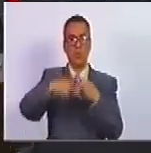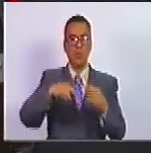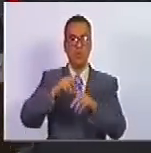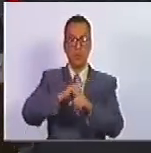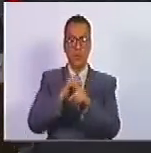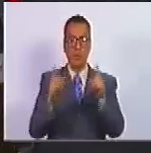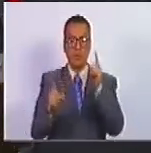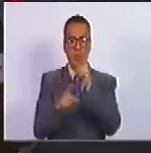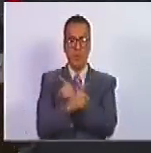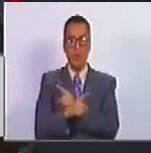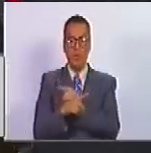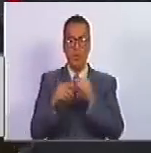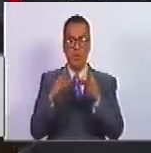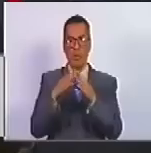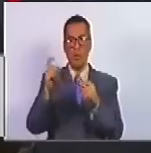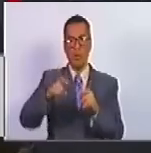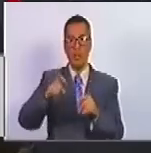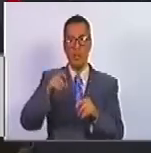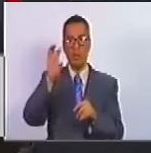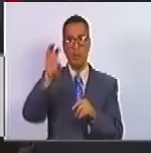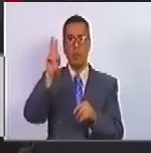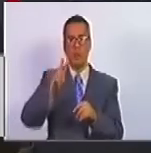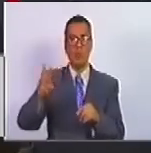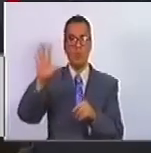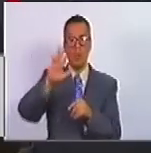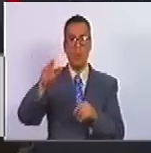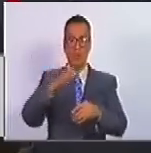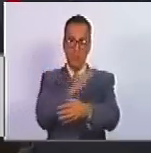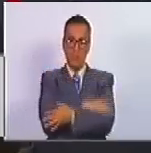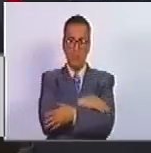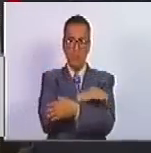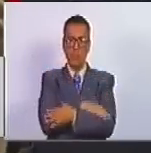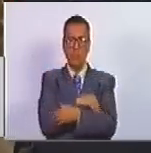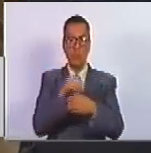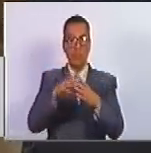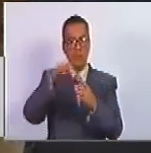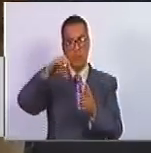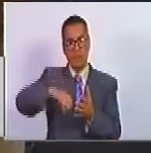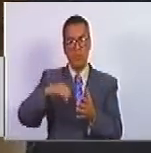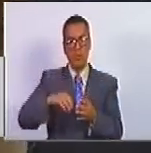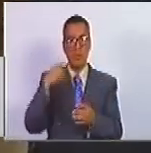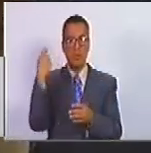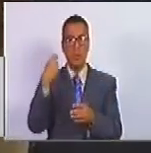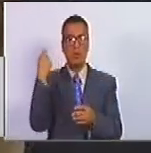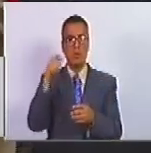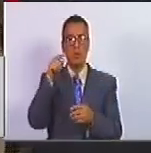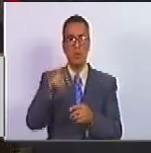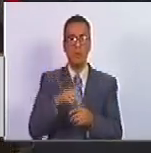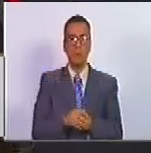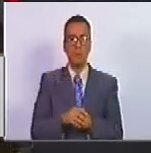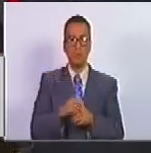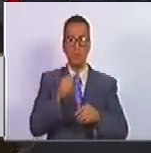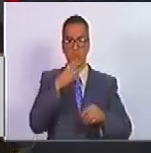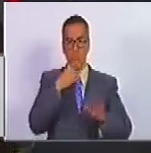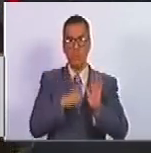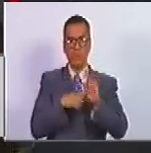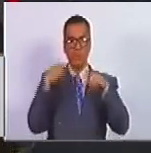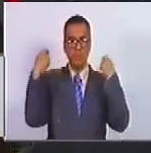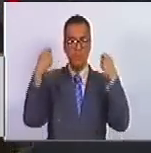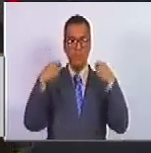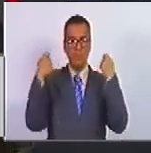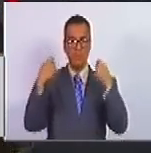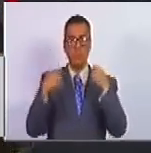cambios y transformaciones que requiere la patria. Así que felicito pues a todo el estado de Apure por esta extraordinaria